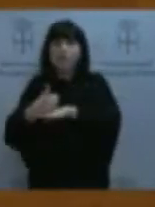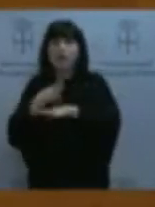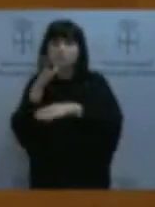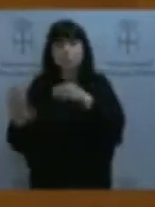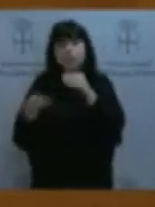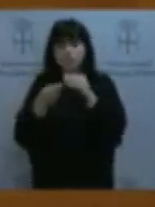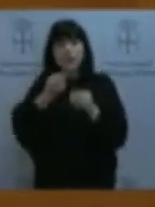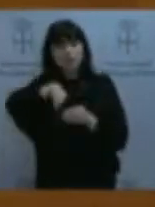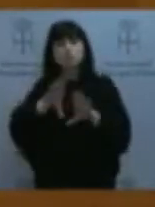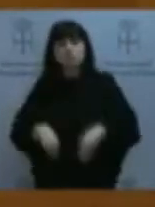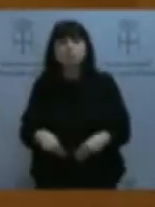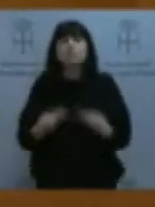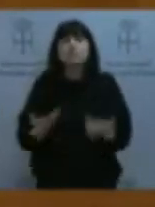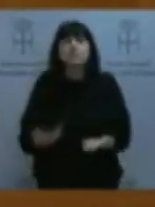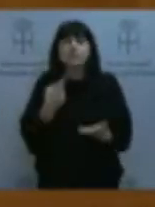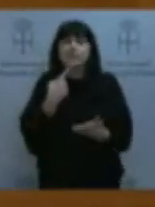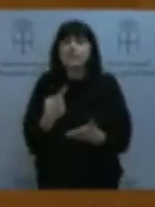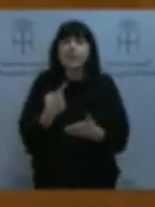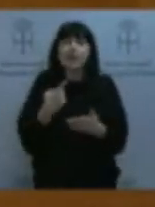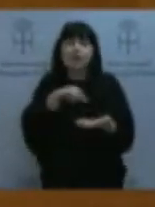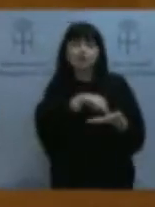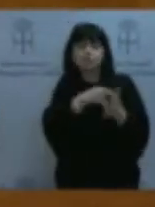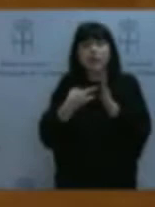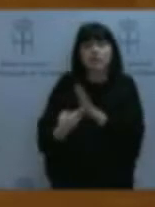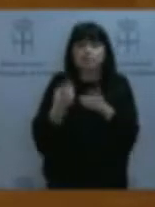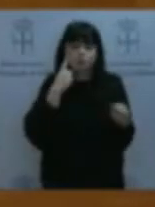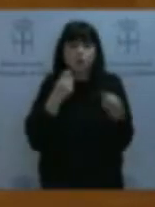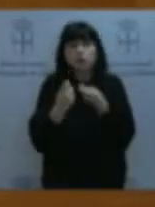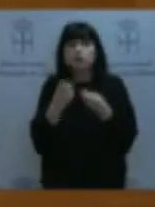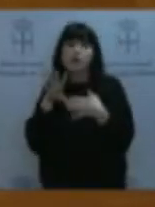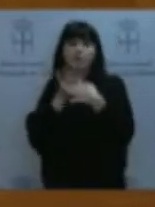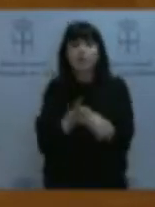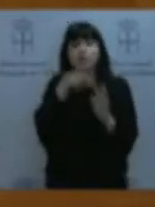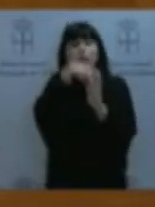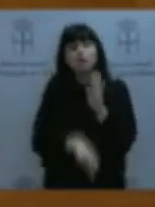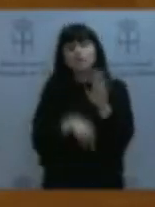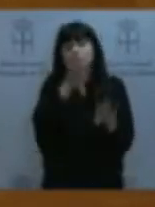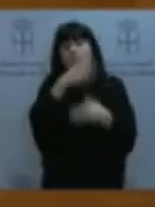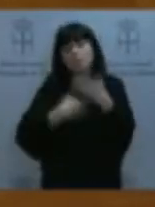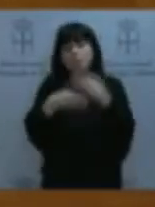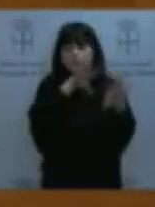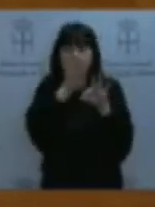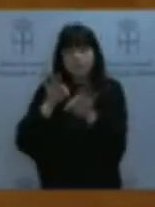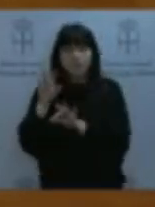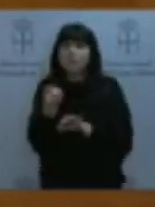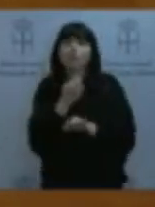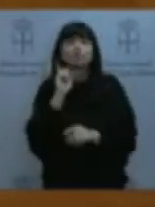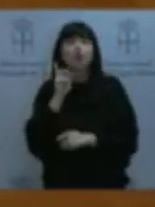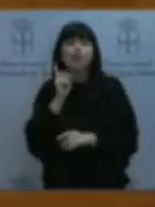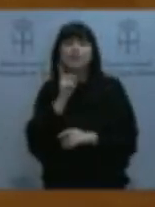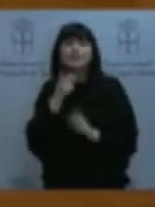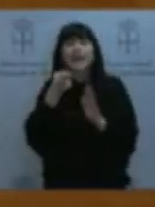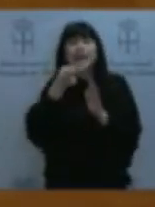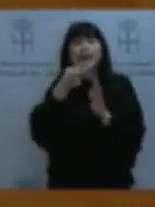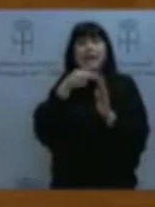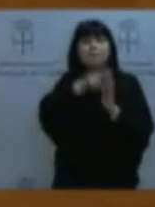mecanismos de control de la normativa sobre los procedimientos selectivos más allá del cumplimiento de una simple instrucción sobre procesos y criterios para la selección de